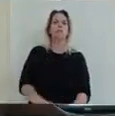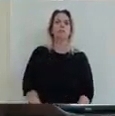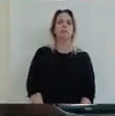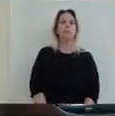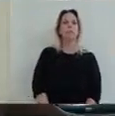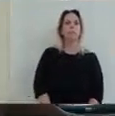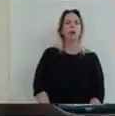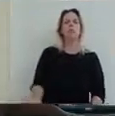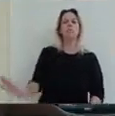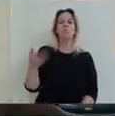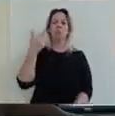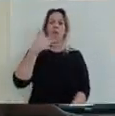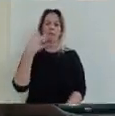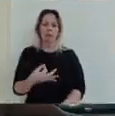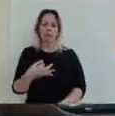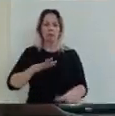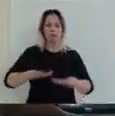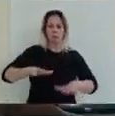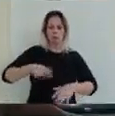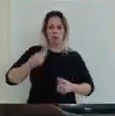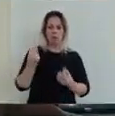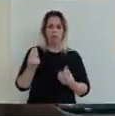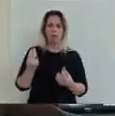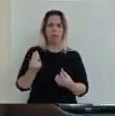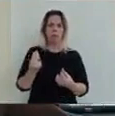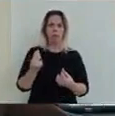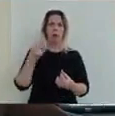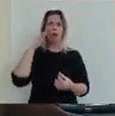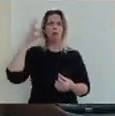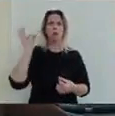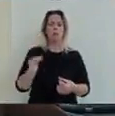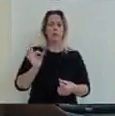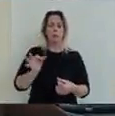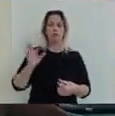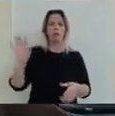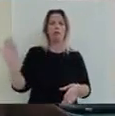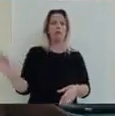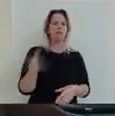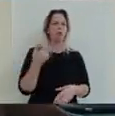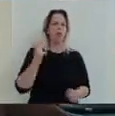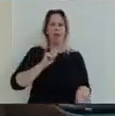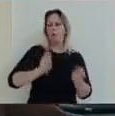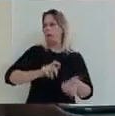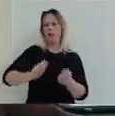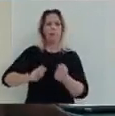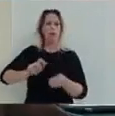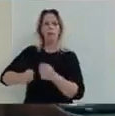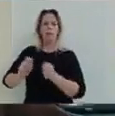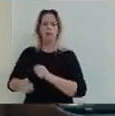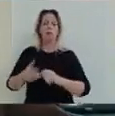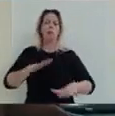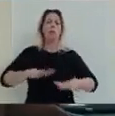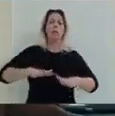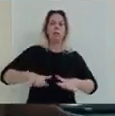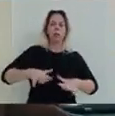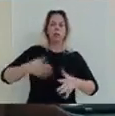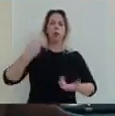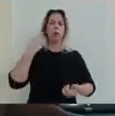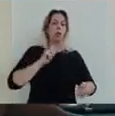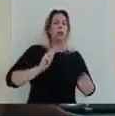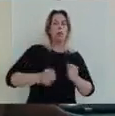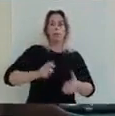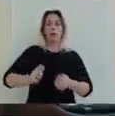entendemos absolutamente la situación, sabemos que es cambiante, justamente porque estamos en una situación que es cambiante y